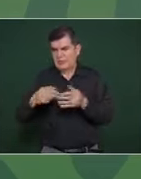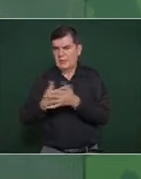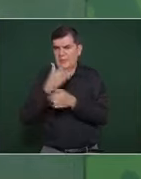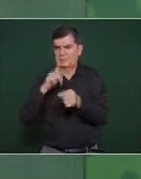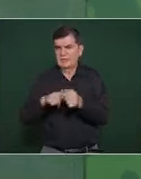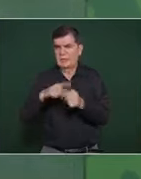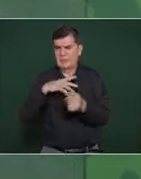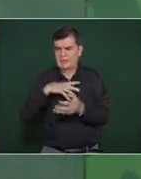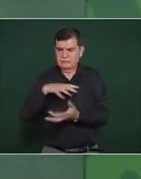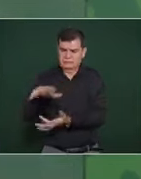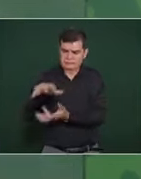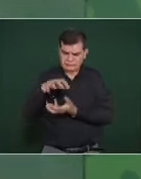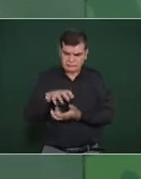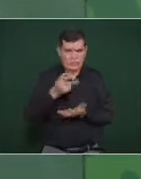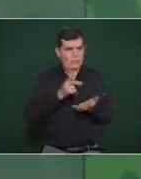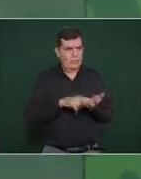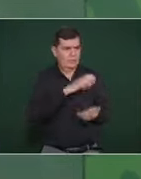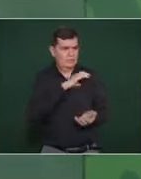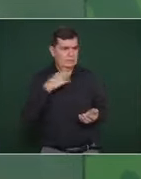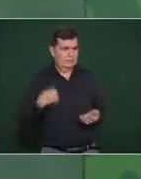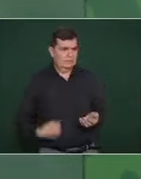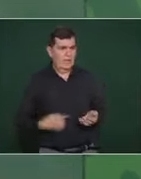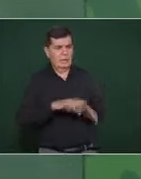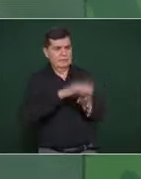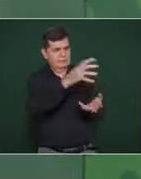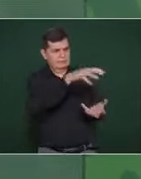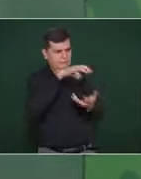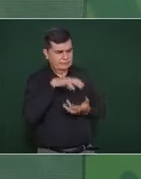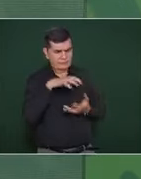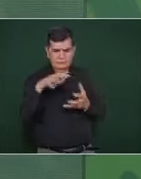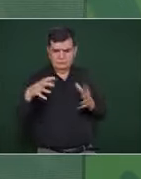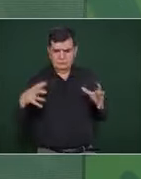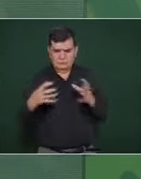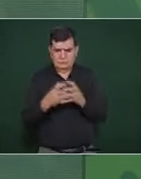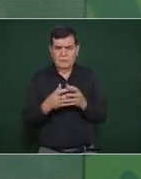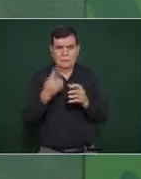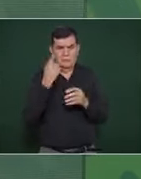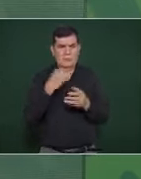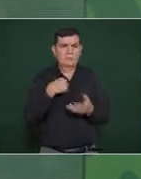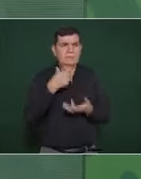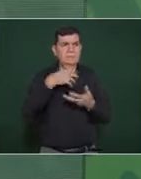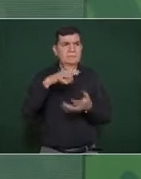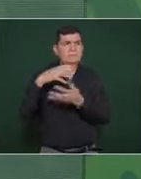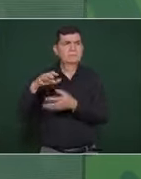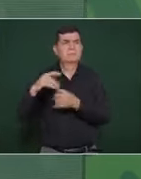significa una cantidad considerable. Ya